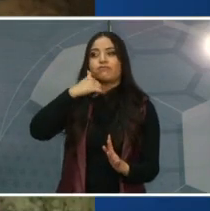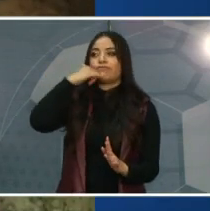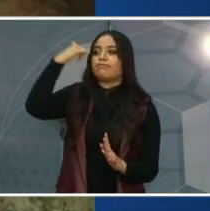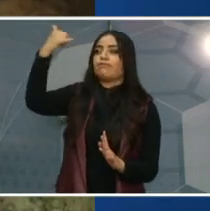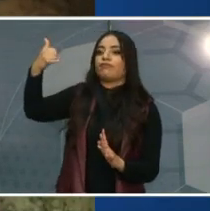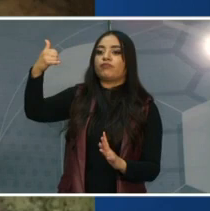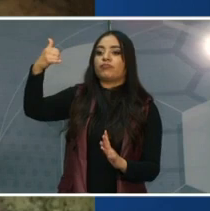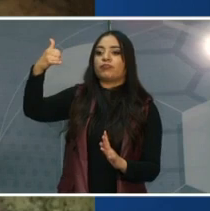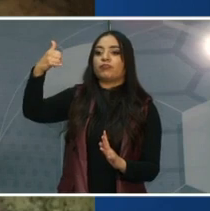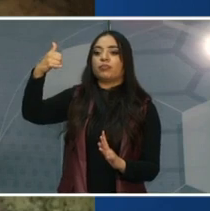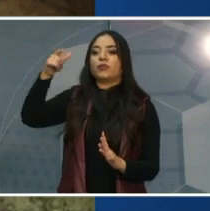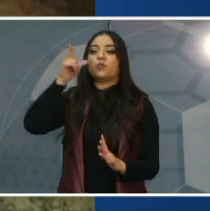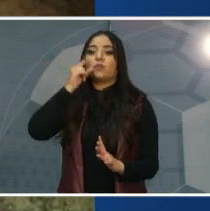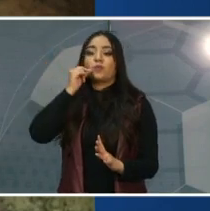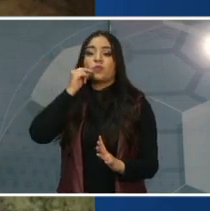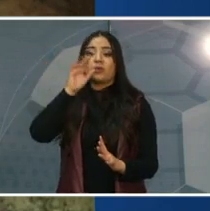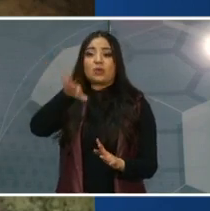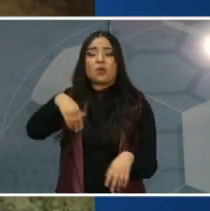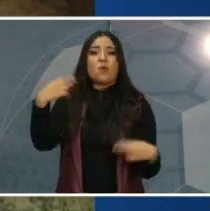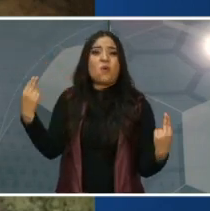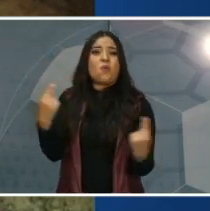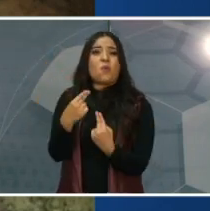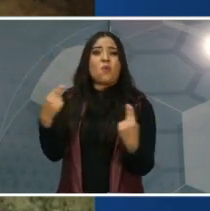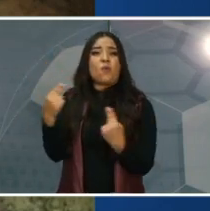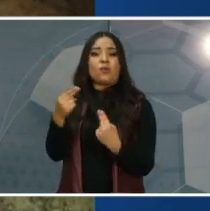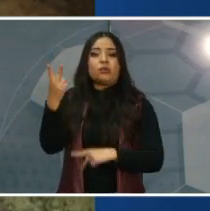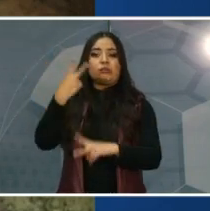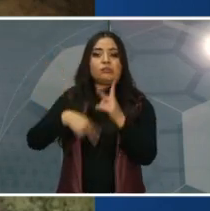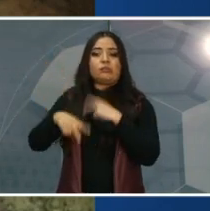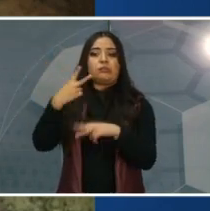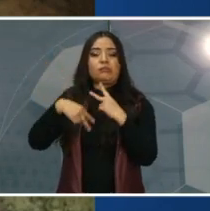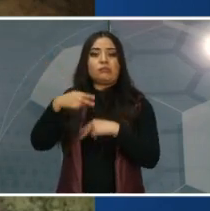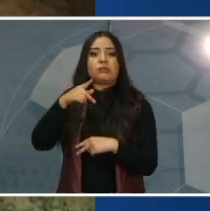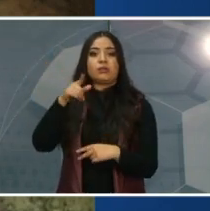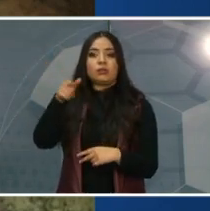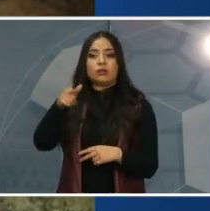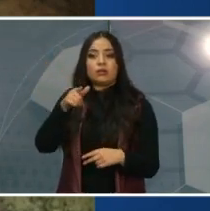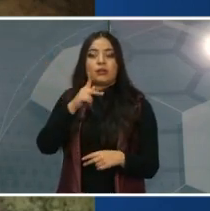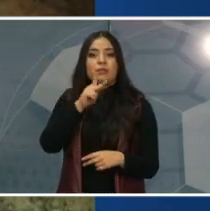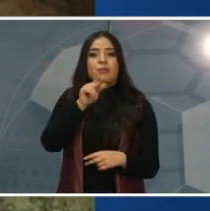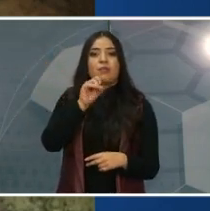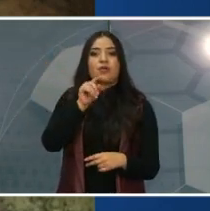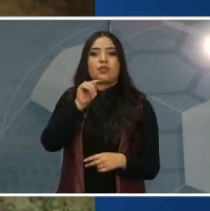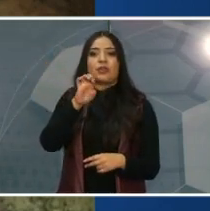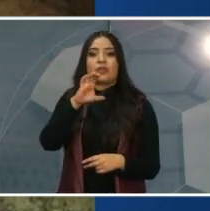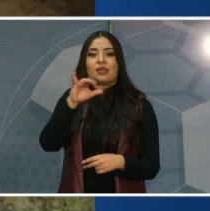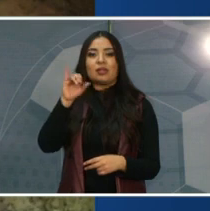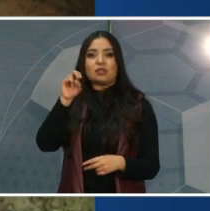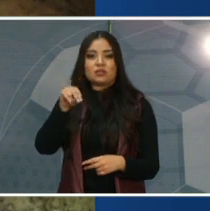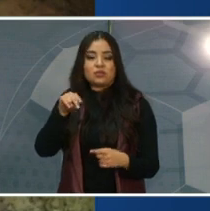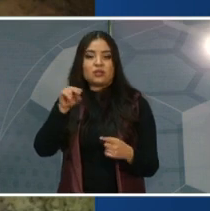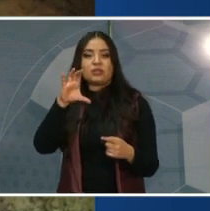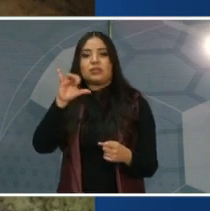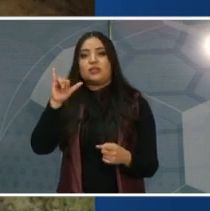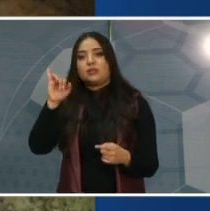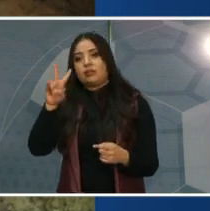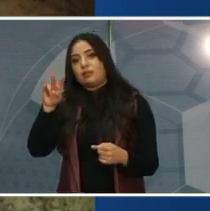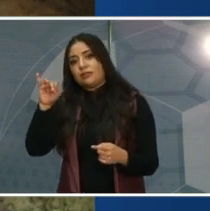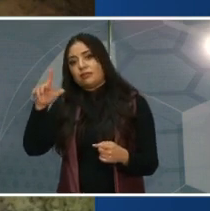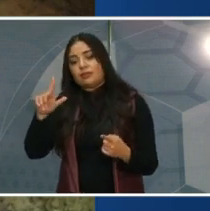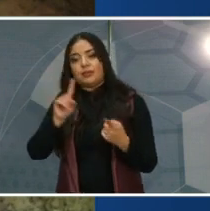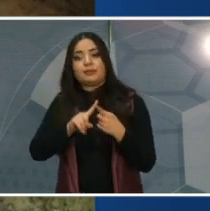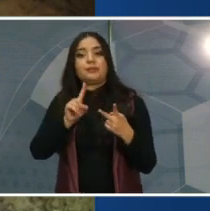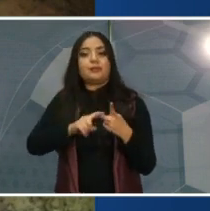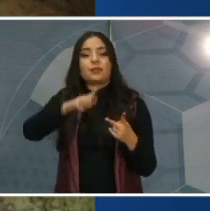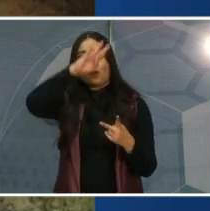solicitaba el apoyo de elementos de protección civil así como de bomberos hasta la calle amistad en el